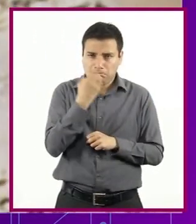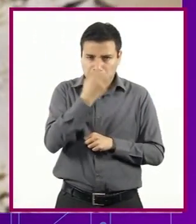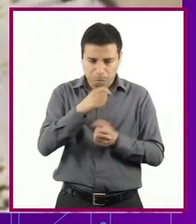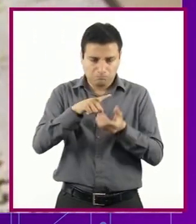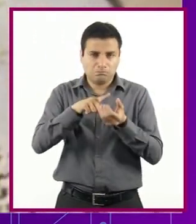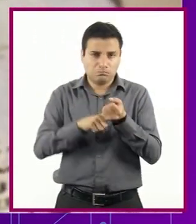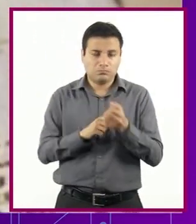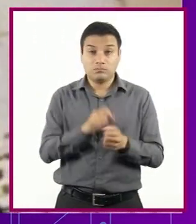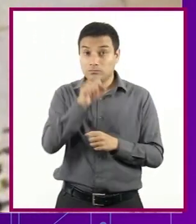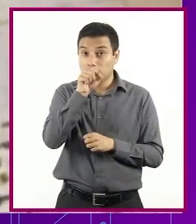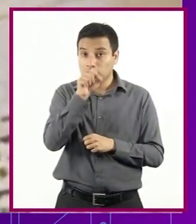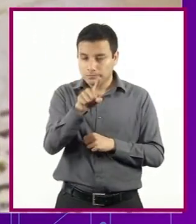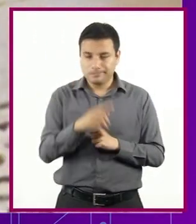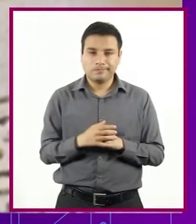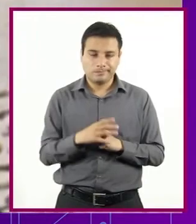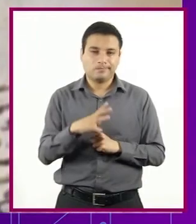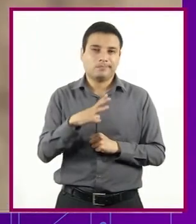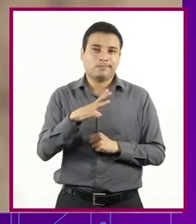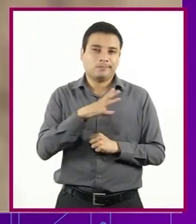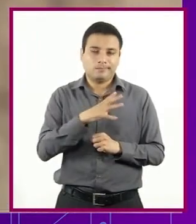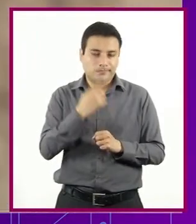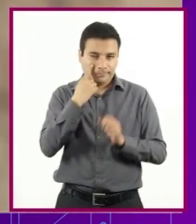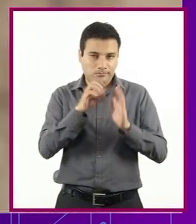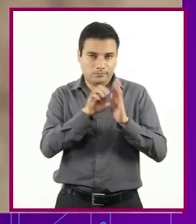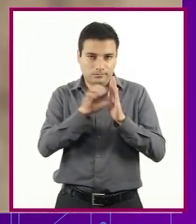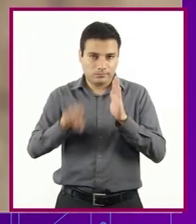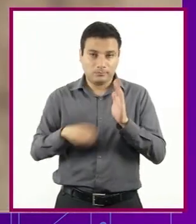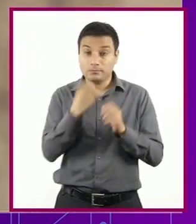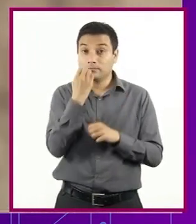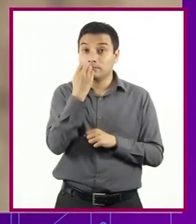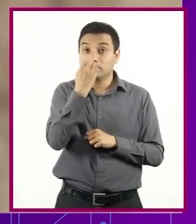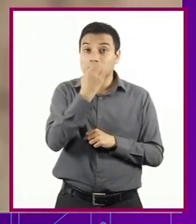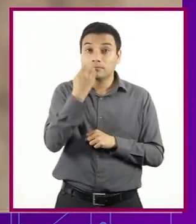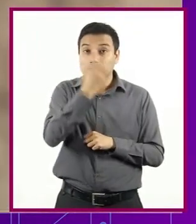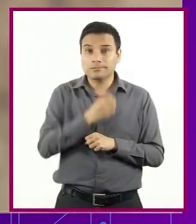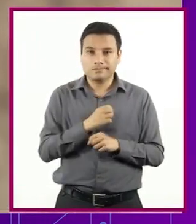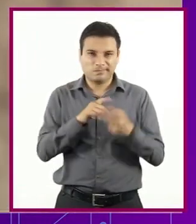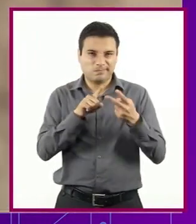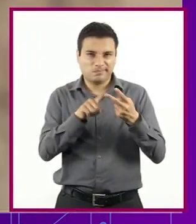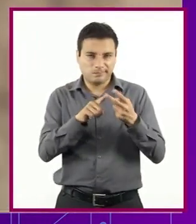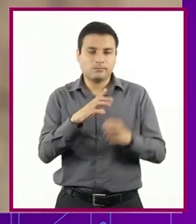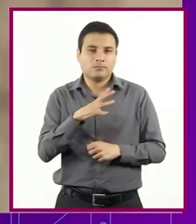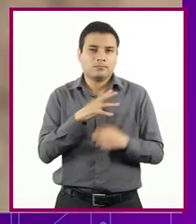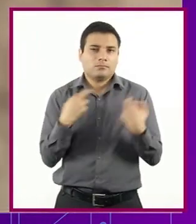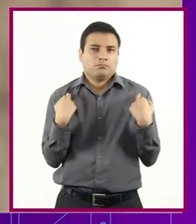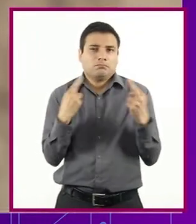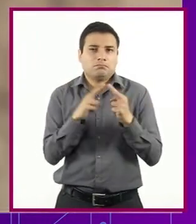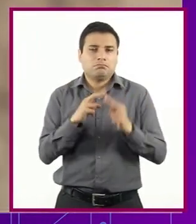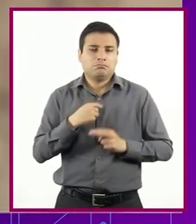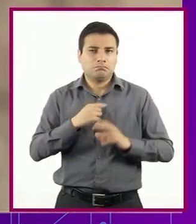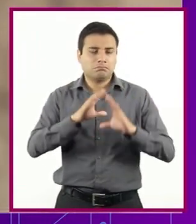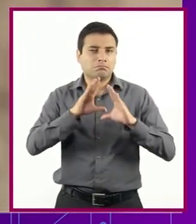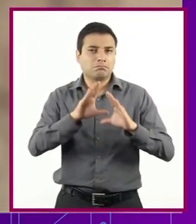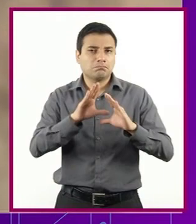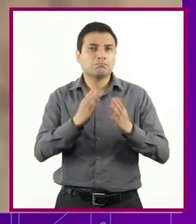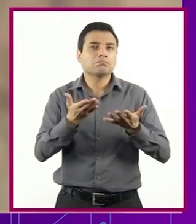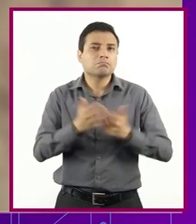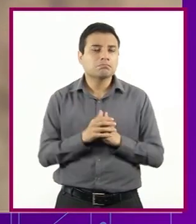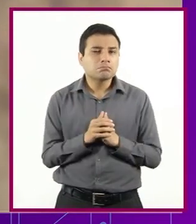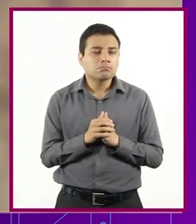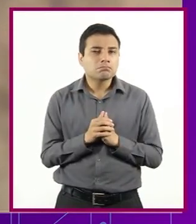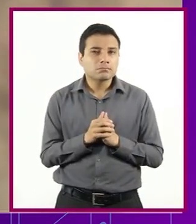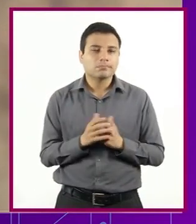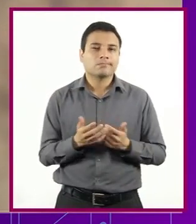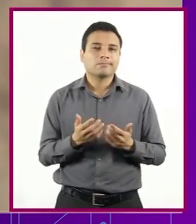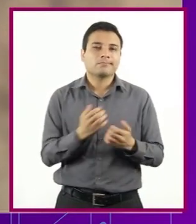había jerarquías también. Por ejemplo, en el Telpochcali había profesores que se hacían cargo directamente de formar,